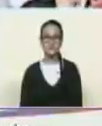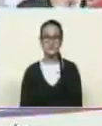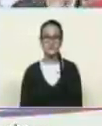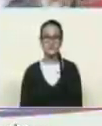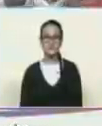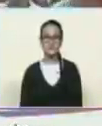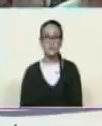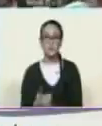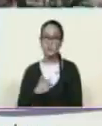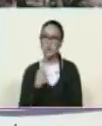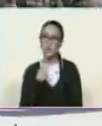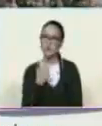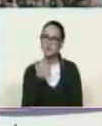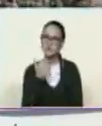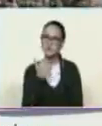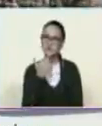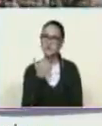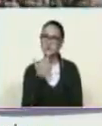algunas orientaciones,